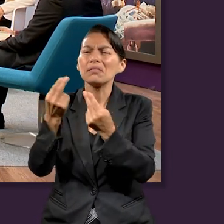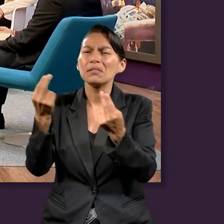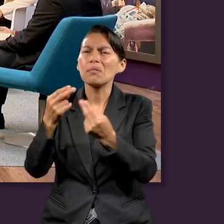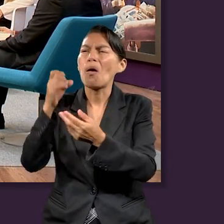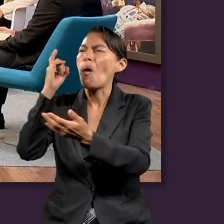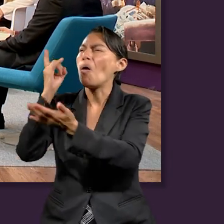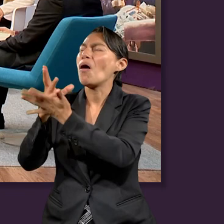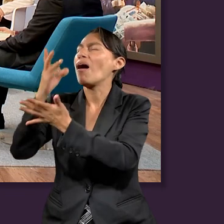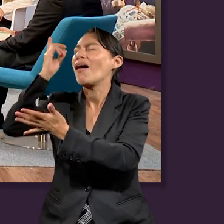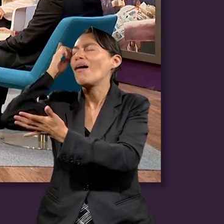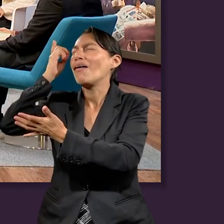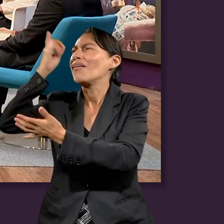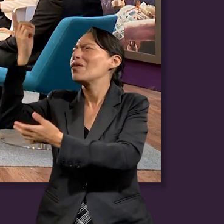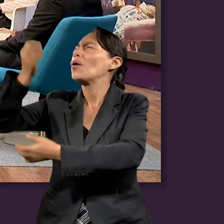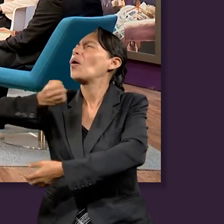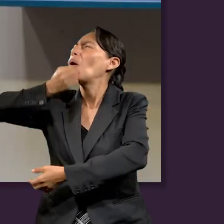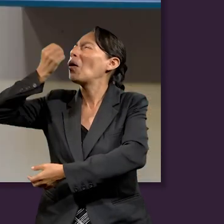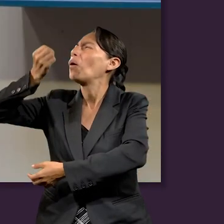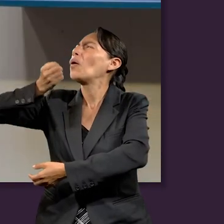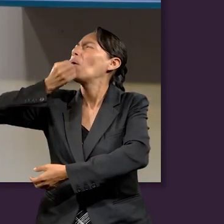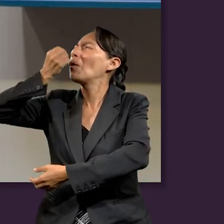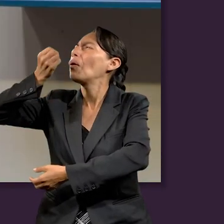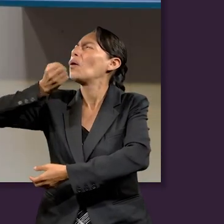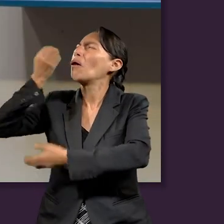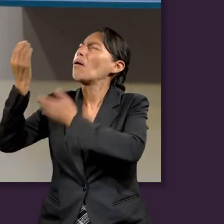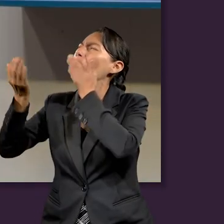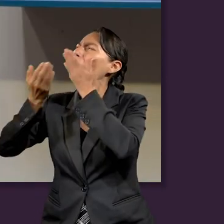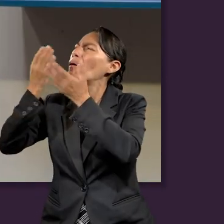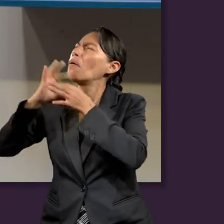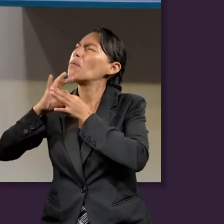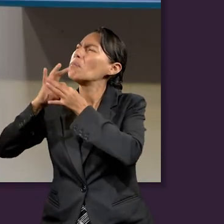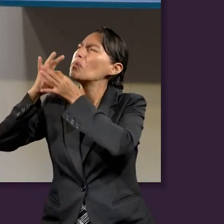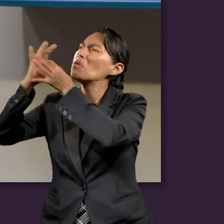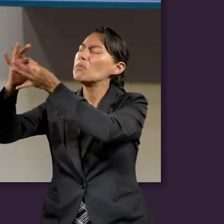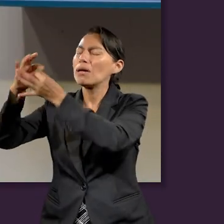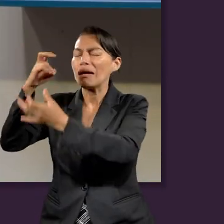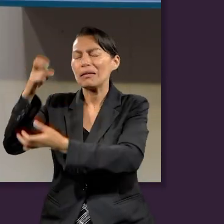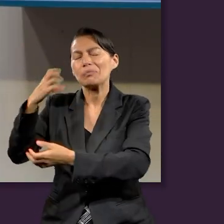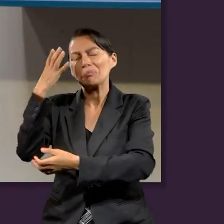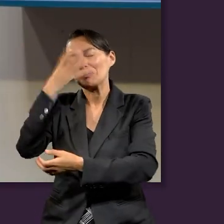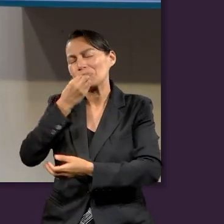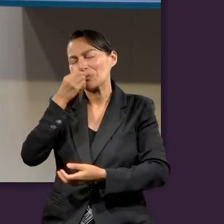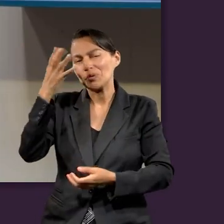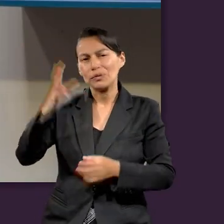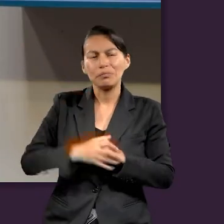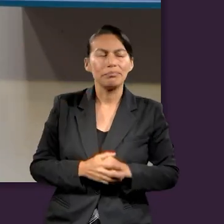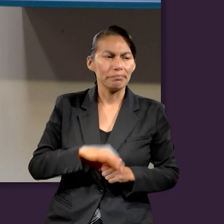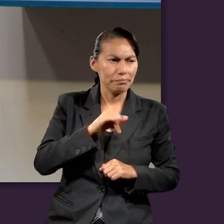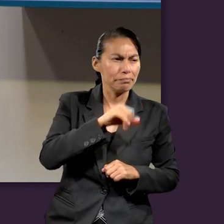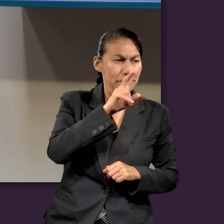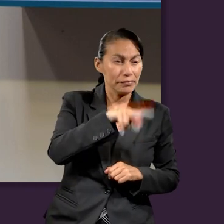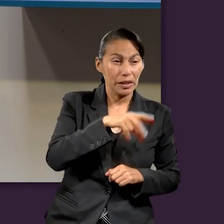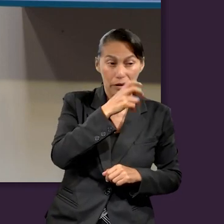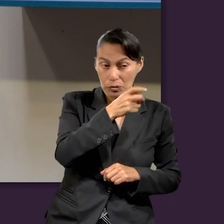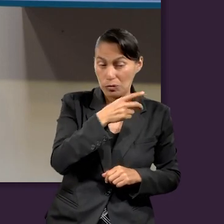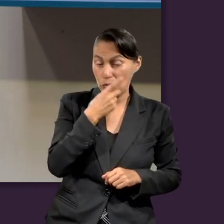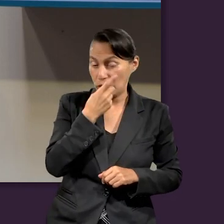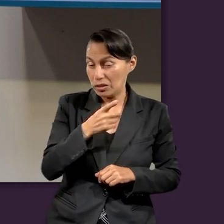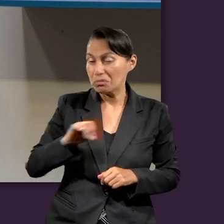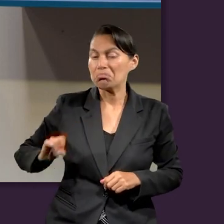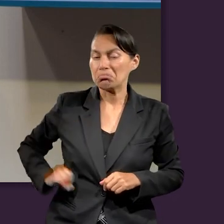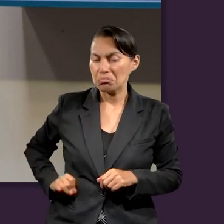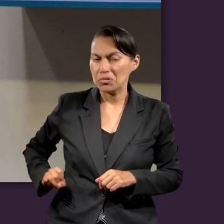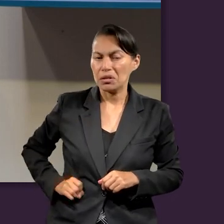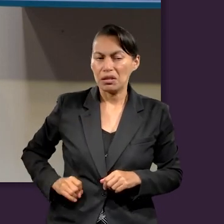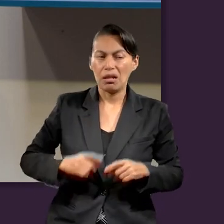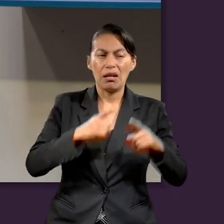interesante lo que mencionaste porque en el siglo cuarto, quinto, el poder estaba sobre la iglesia. Es